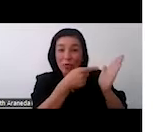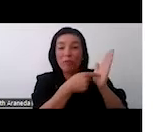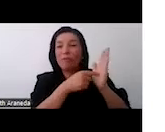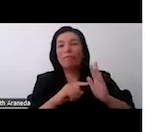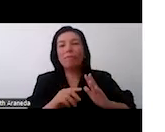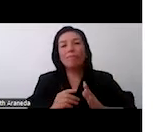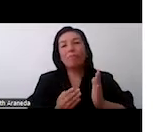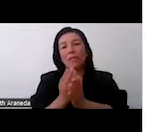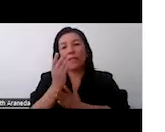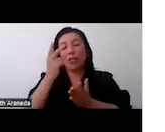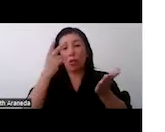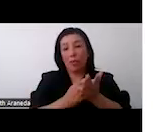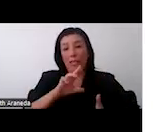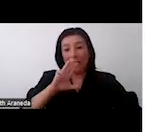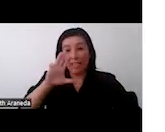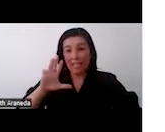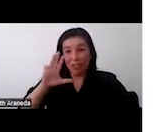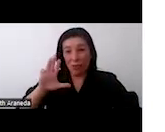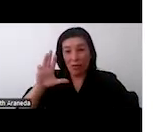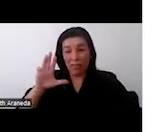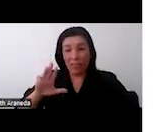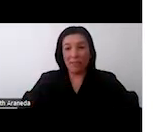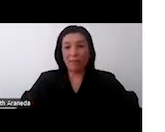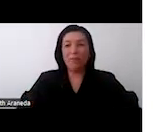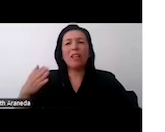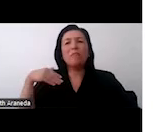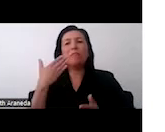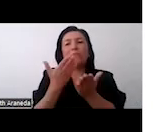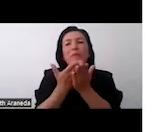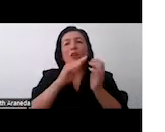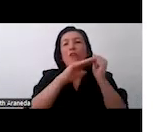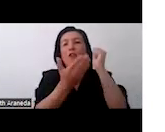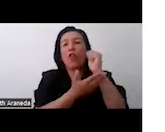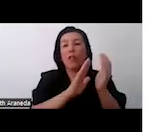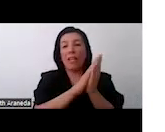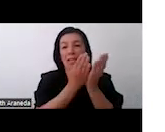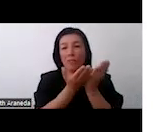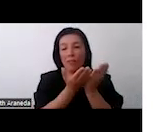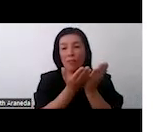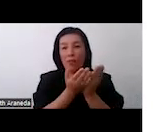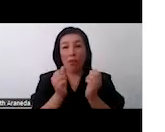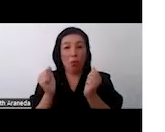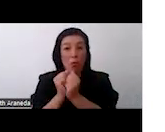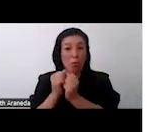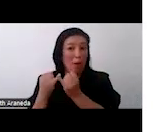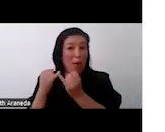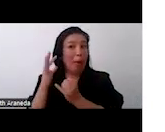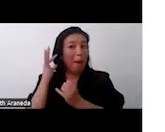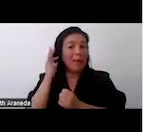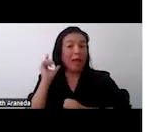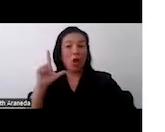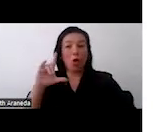el 2019. Lo postulamos a un fondo del libro con mi amiga Lucía